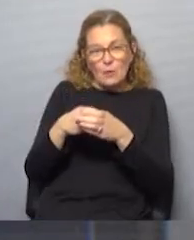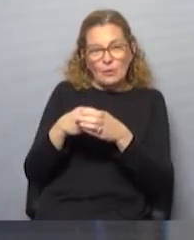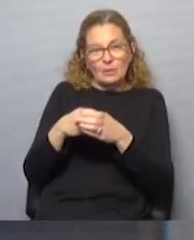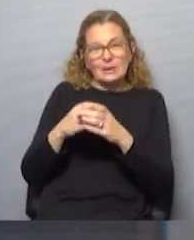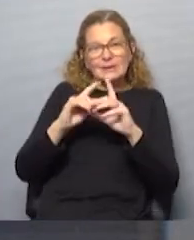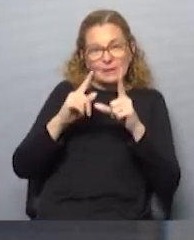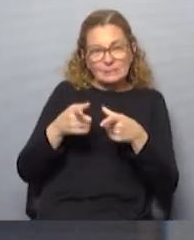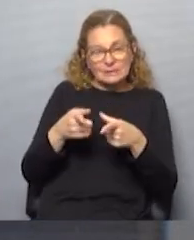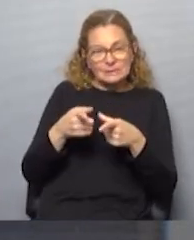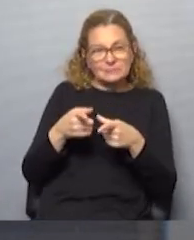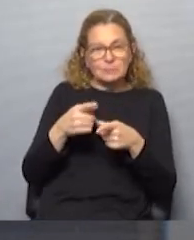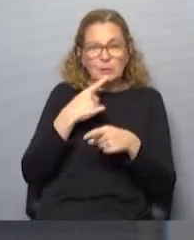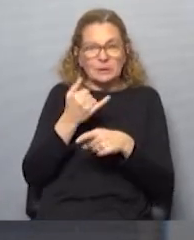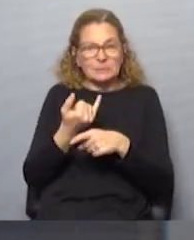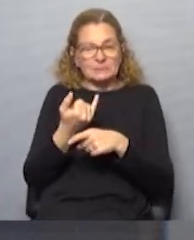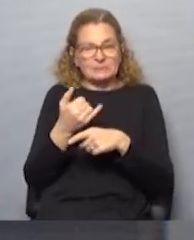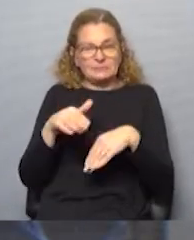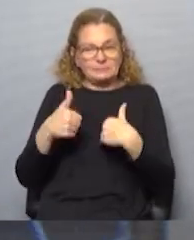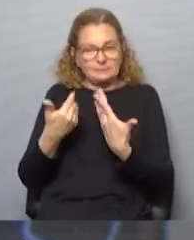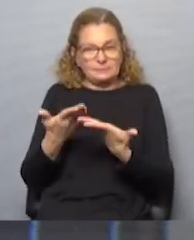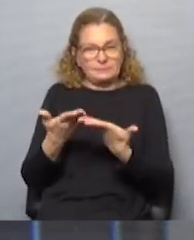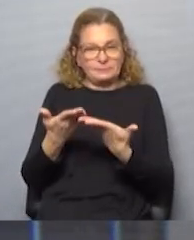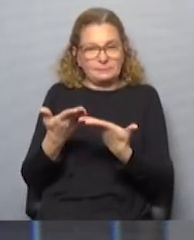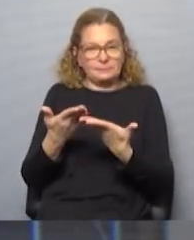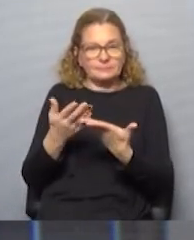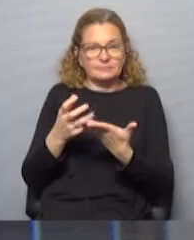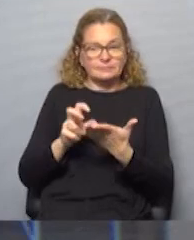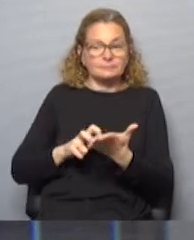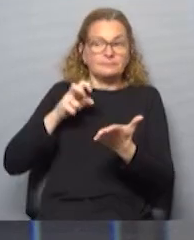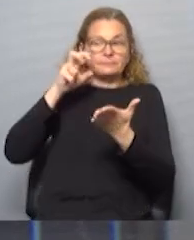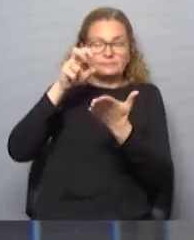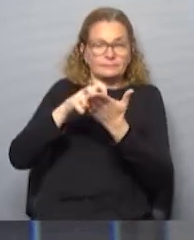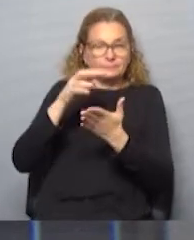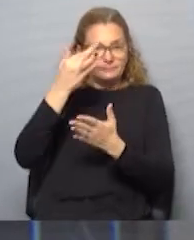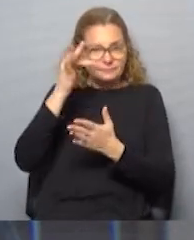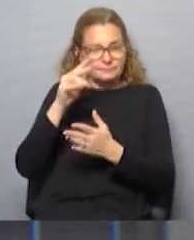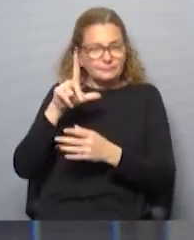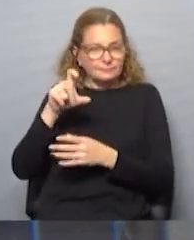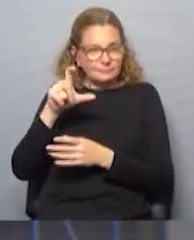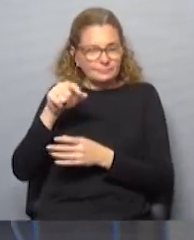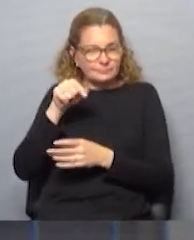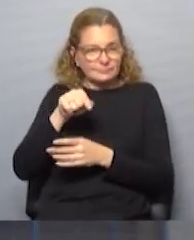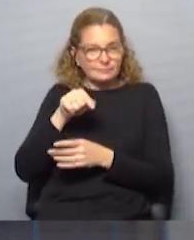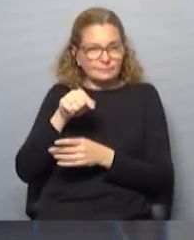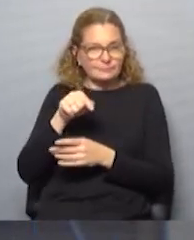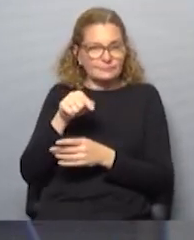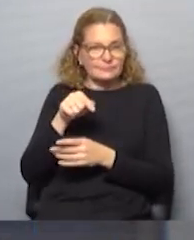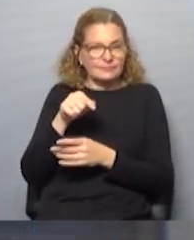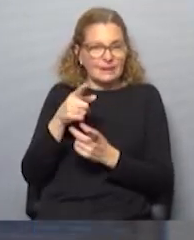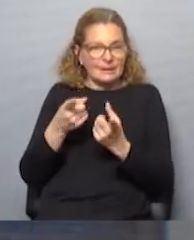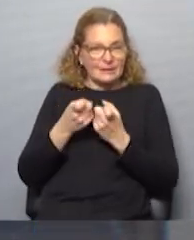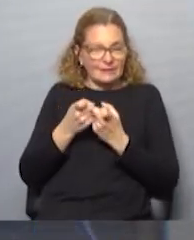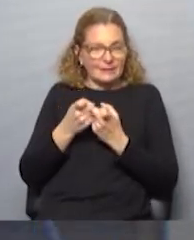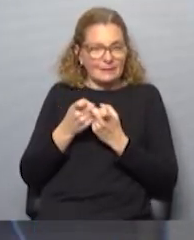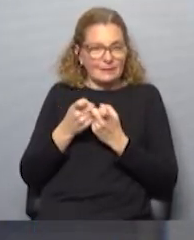usarlo para dar un salto digamos hacia el futuro obviamente que esto necesita